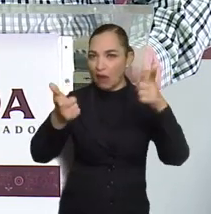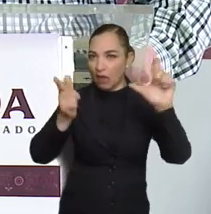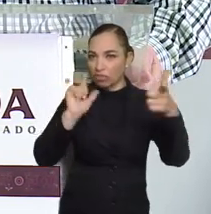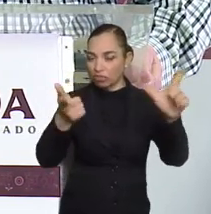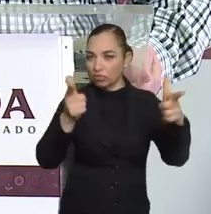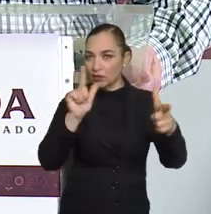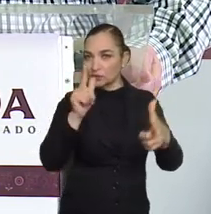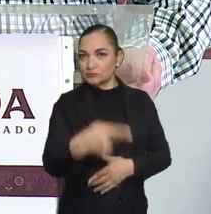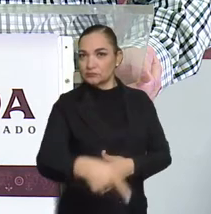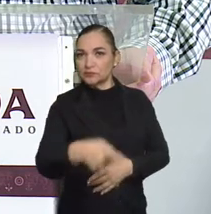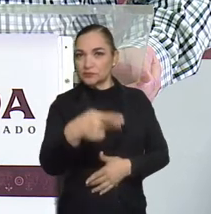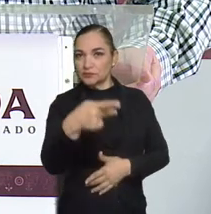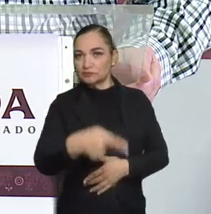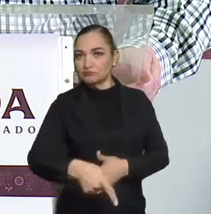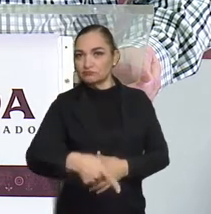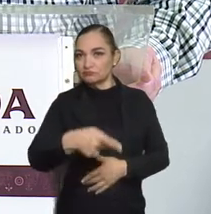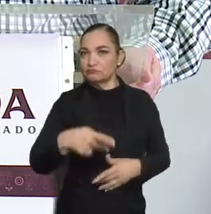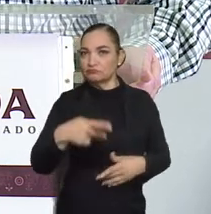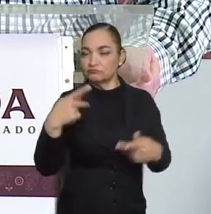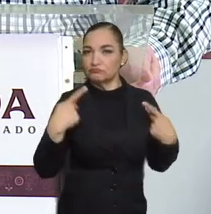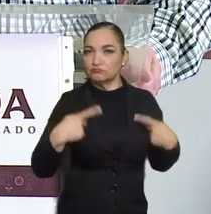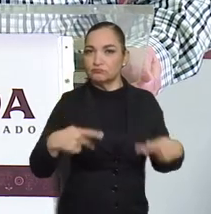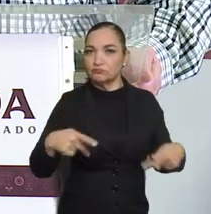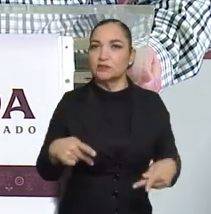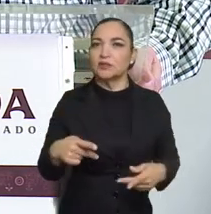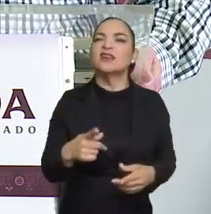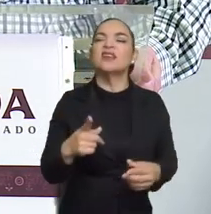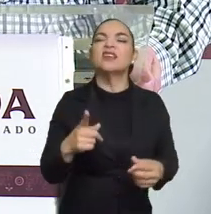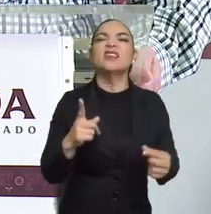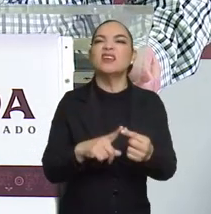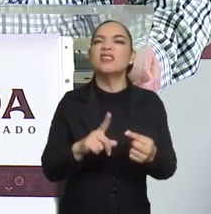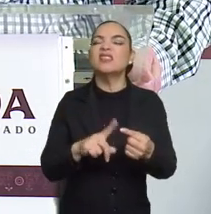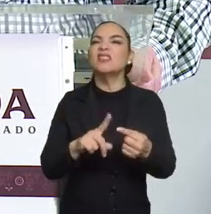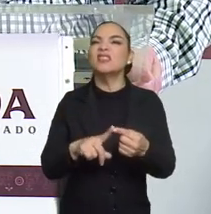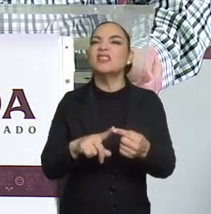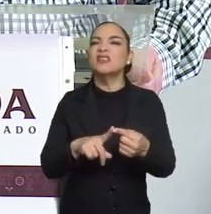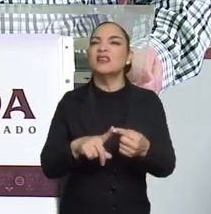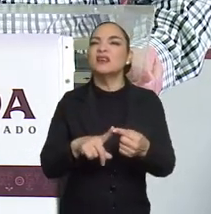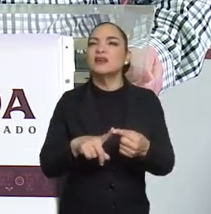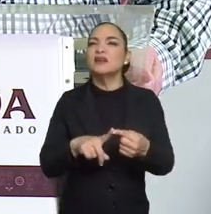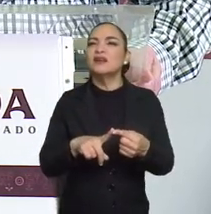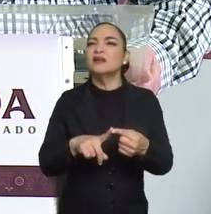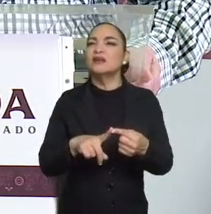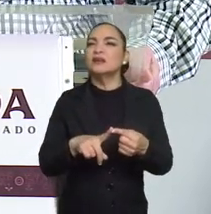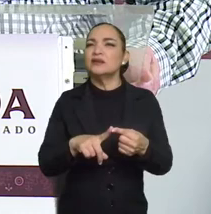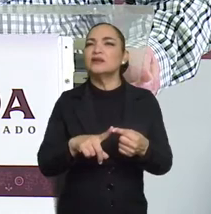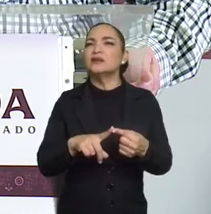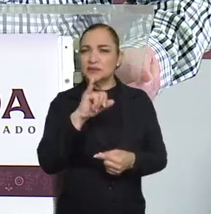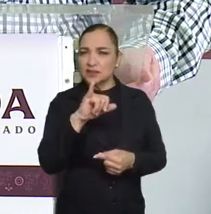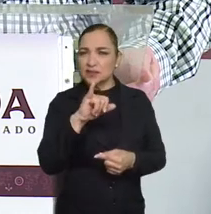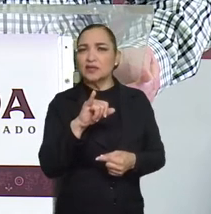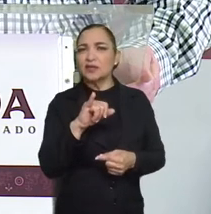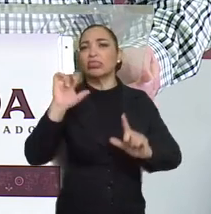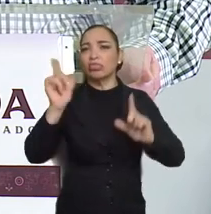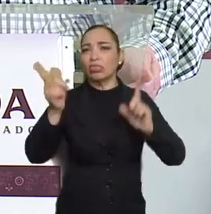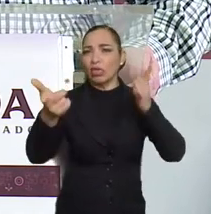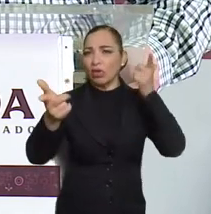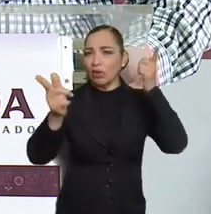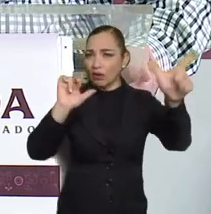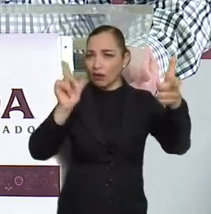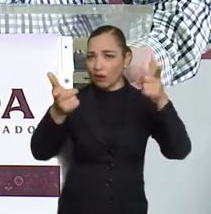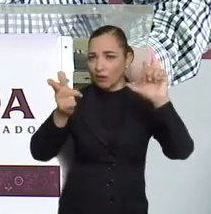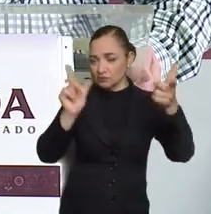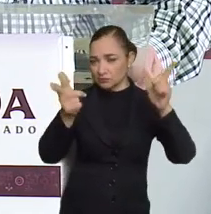Ukidi, no estaban. Ah, no, ¿quién es el que estaba? Sí, en Houston con los Tejanos. Houston es de